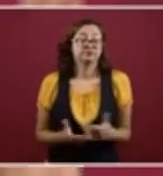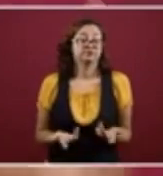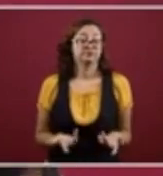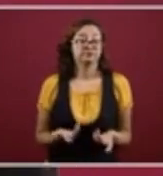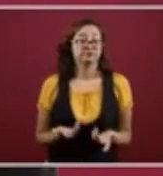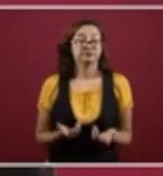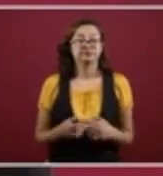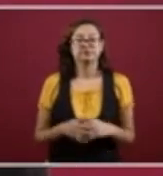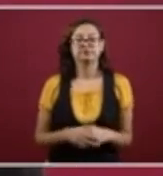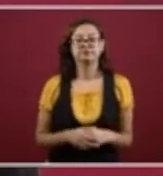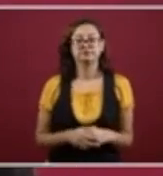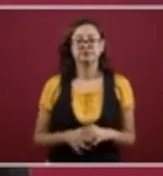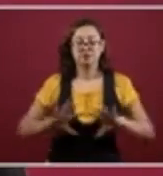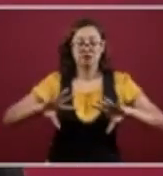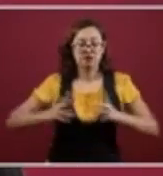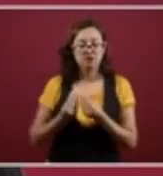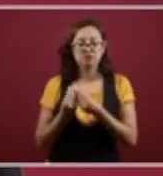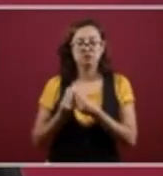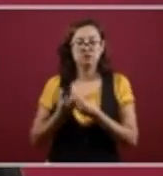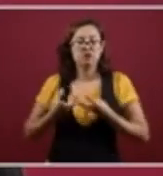alrededor de 3,000 millones.